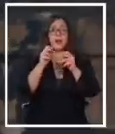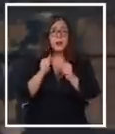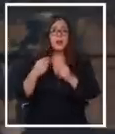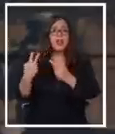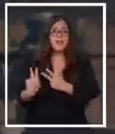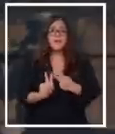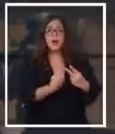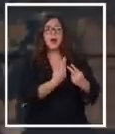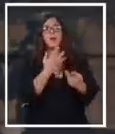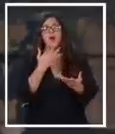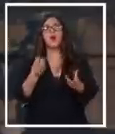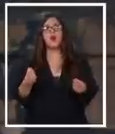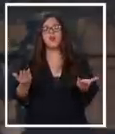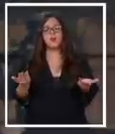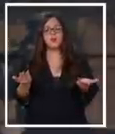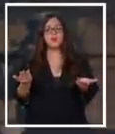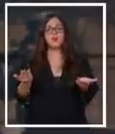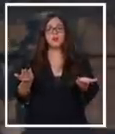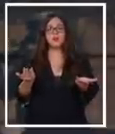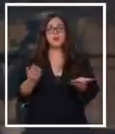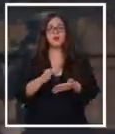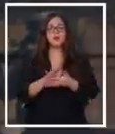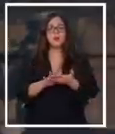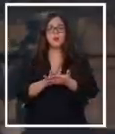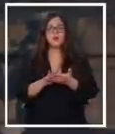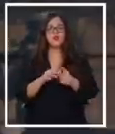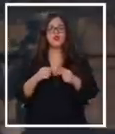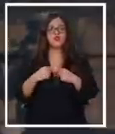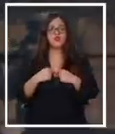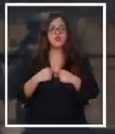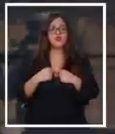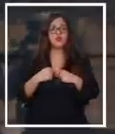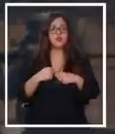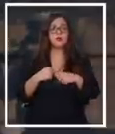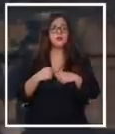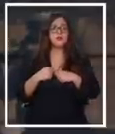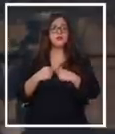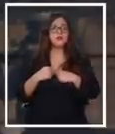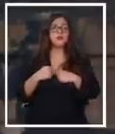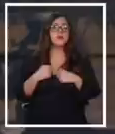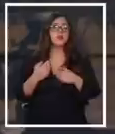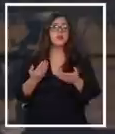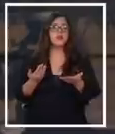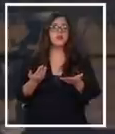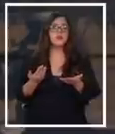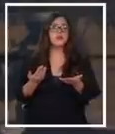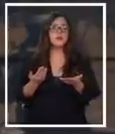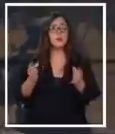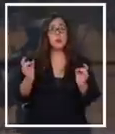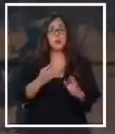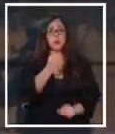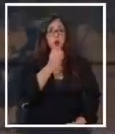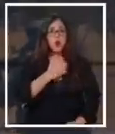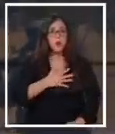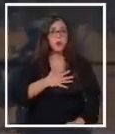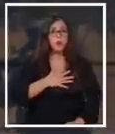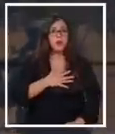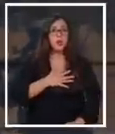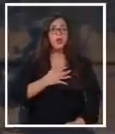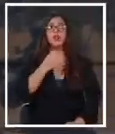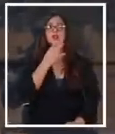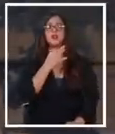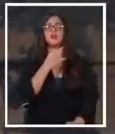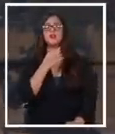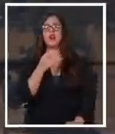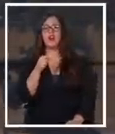no puede ser de que yo tenga sería un error de mi parte es decir no a